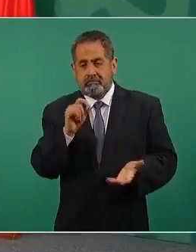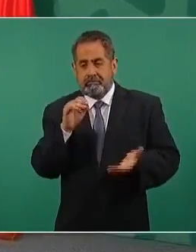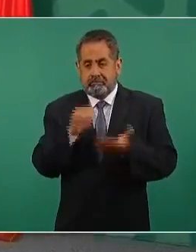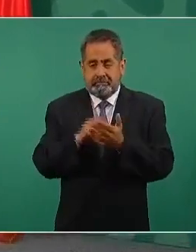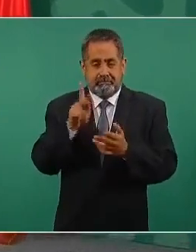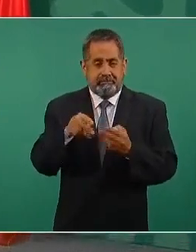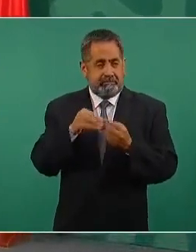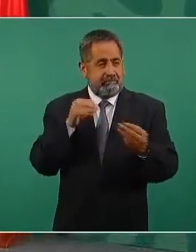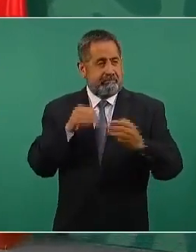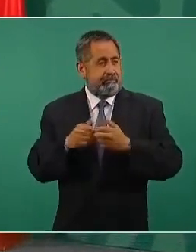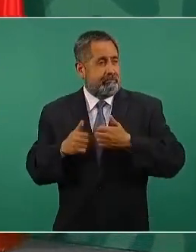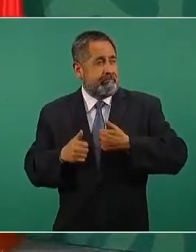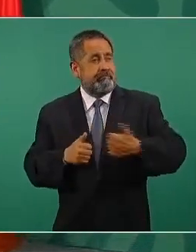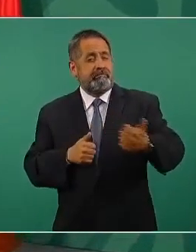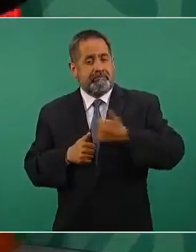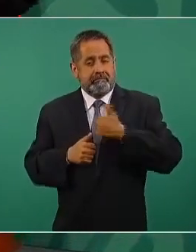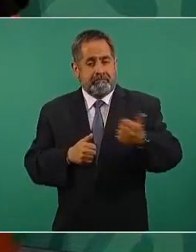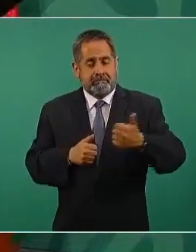20,000 kilómetros,